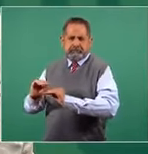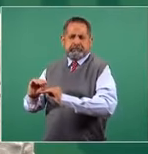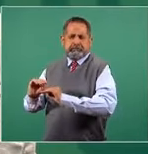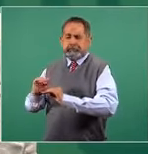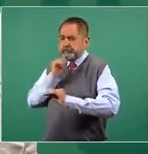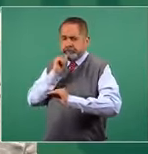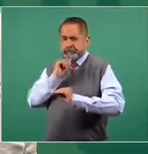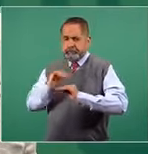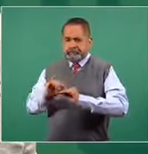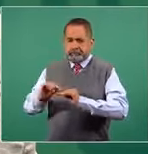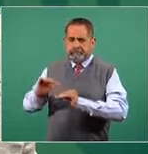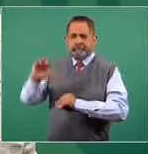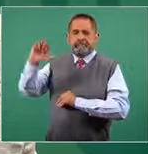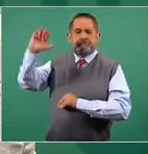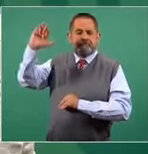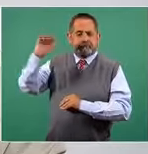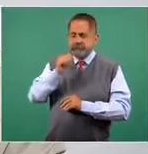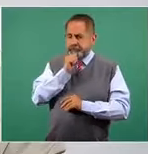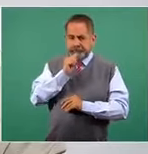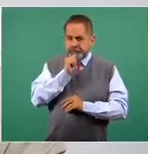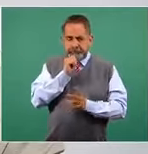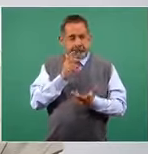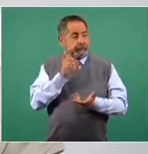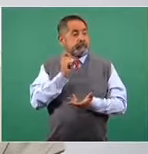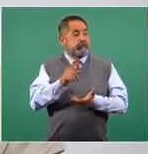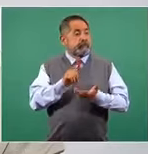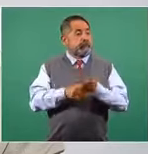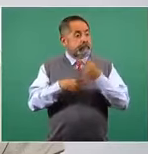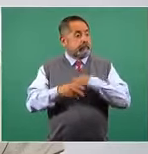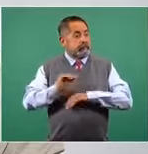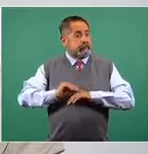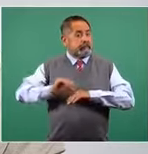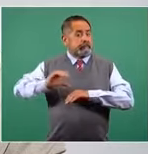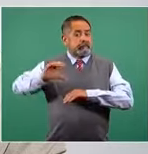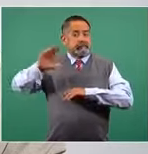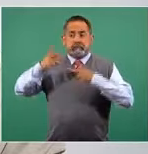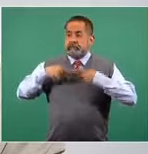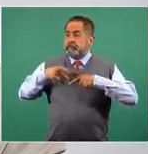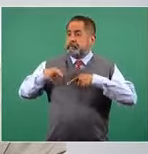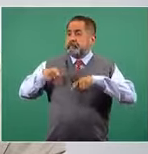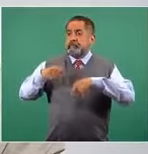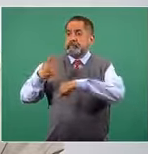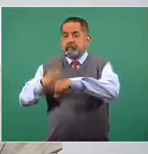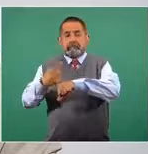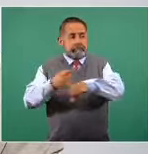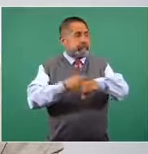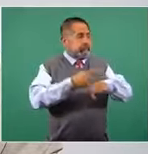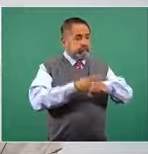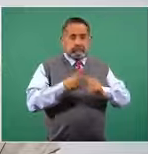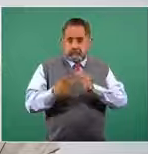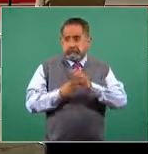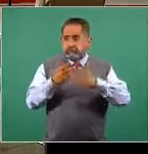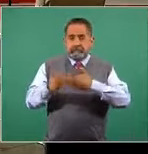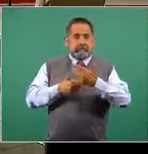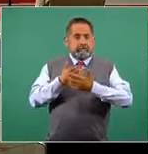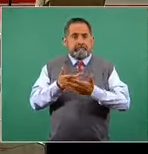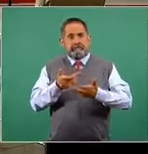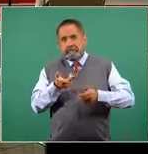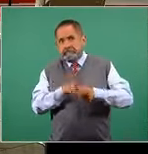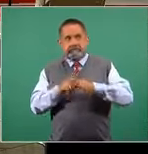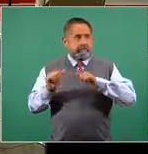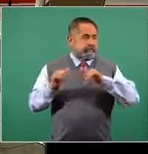importante. Por lo mismo, para que eso empiece a representar afectación poblacional y obviamente ya lo que podría